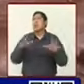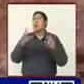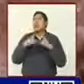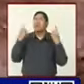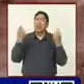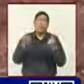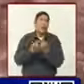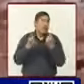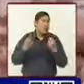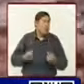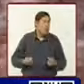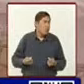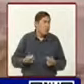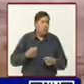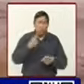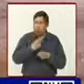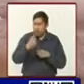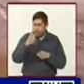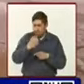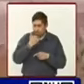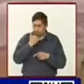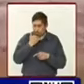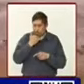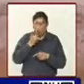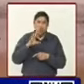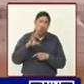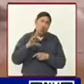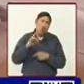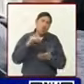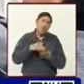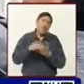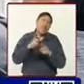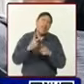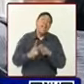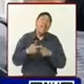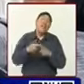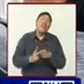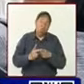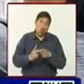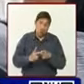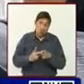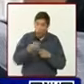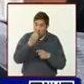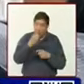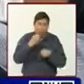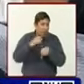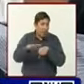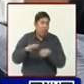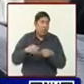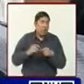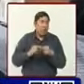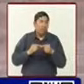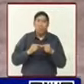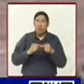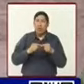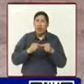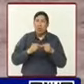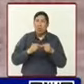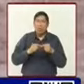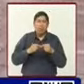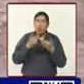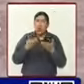y para las zonas más afectadas tenemos 8 toneladas de alimentos, de lo que es de víveres, de raciones secas para poder